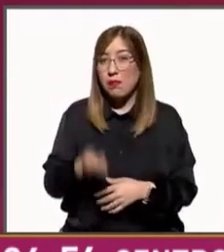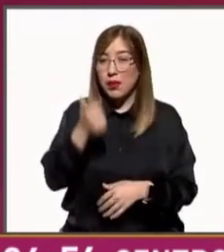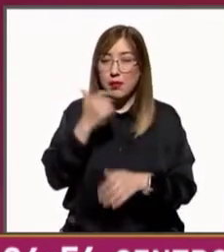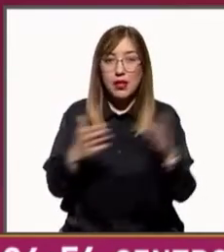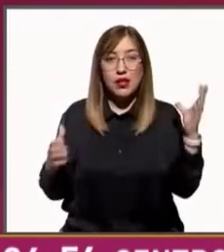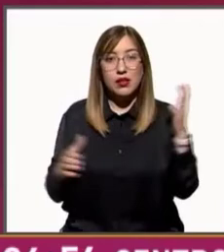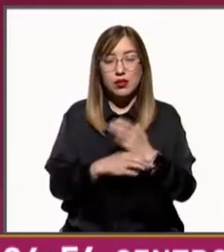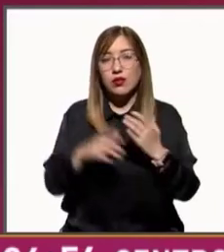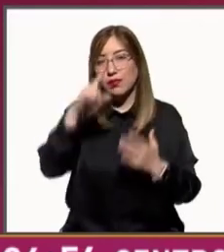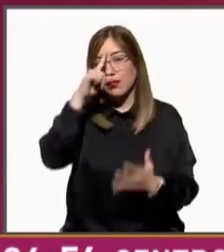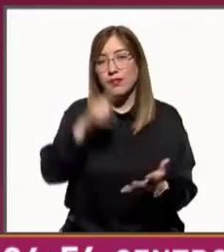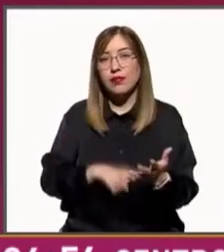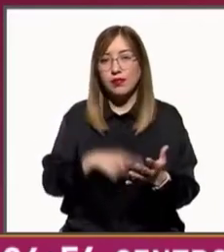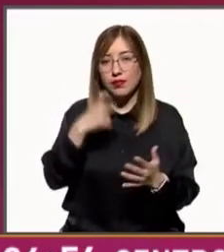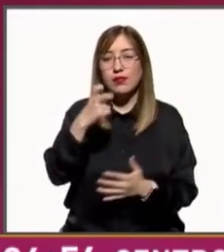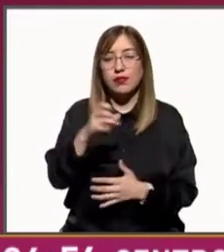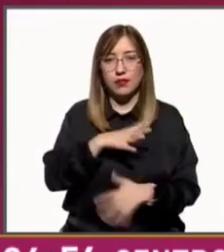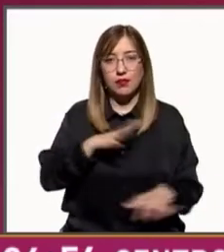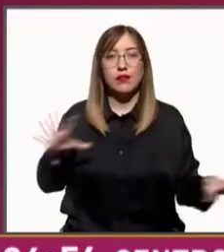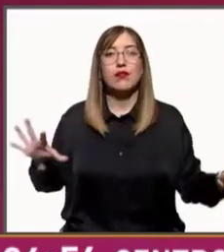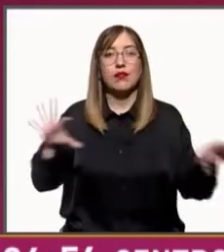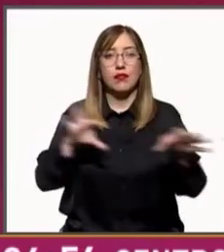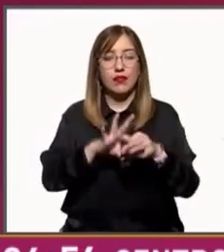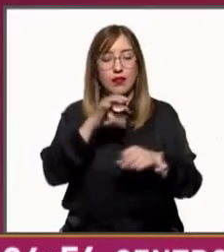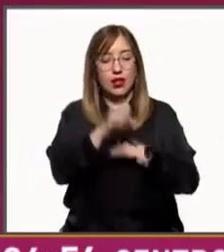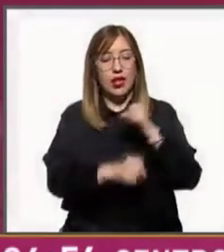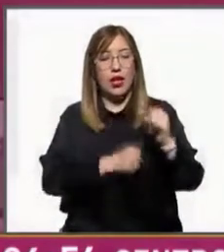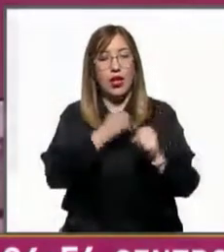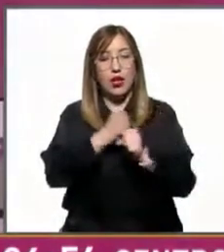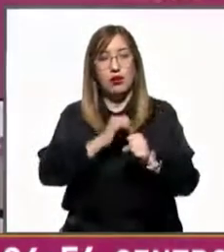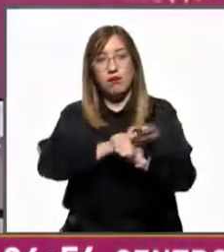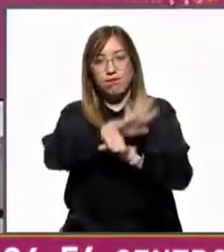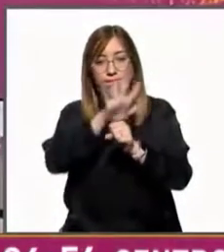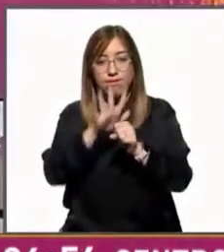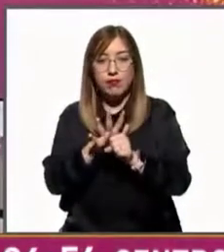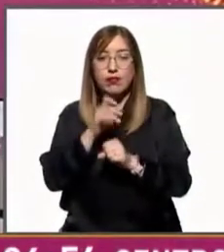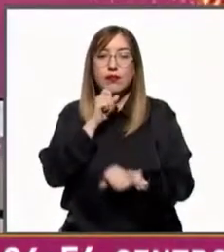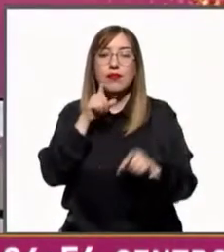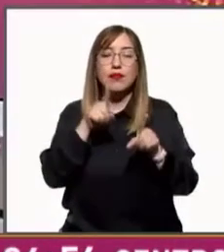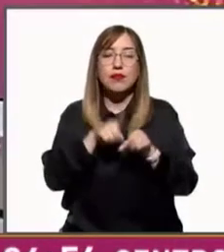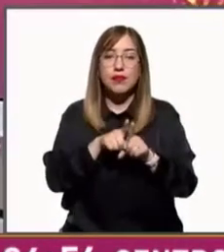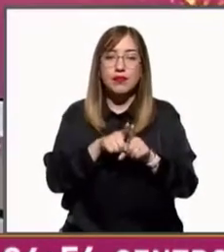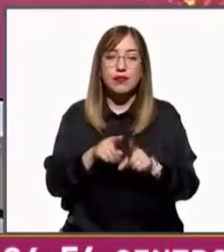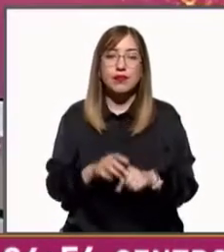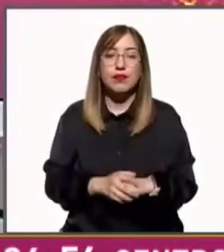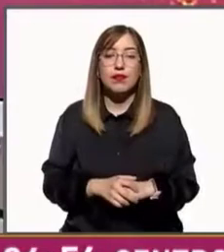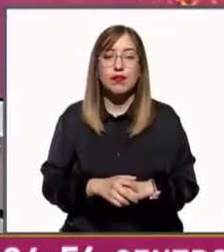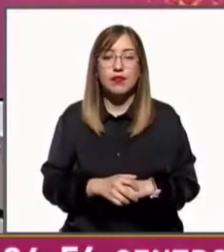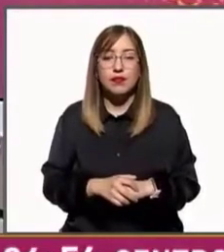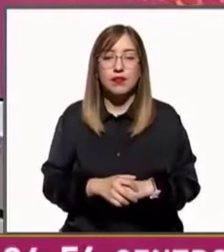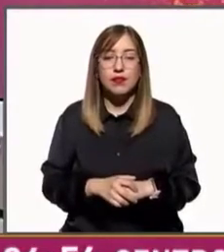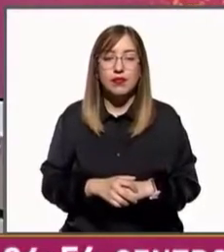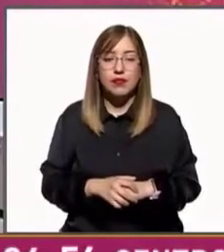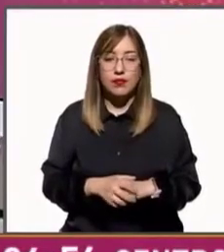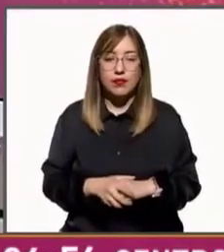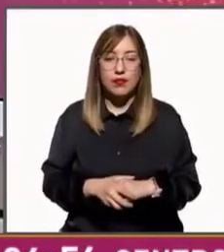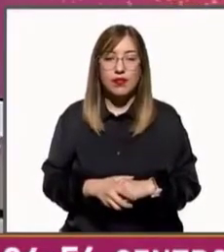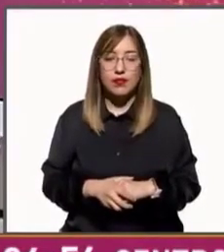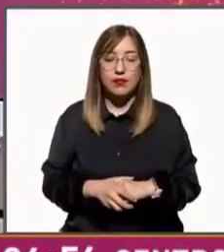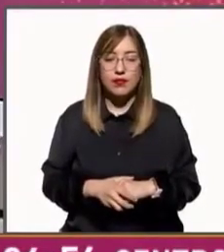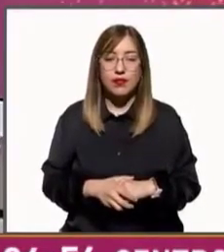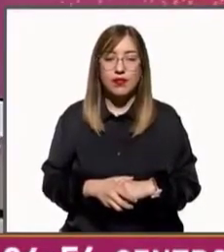que están claramente asociadas con un año de pandemia. Solicitud de financiamiento, y esta te lo voy a comparar con la